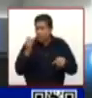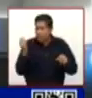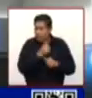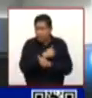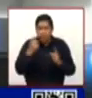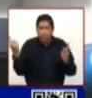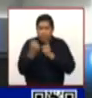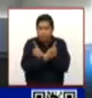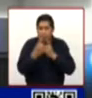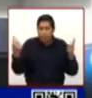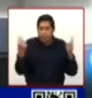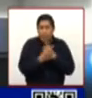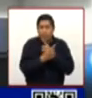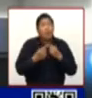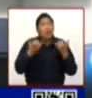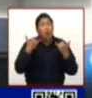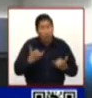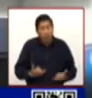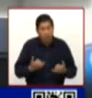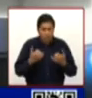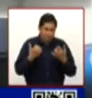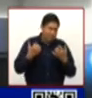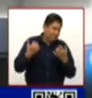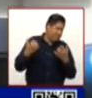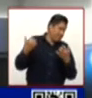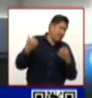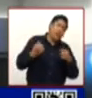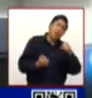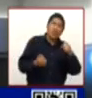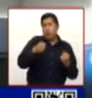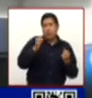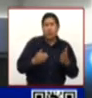circulan todos los días ese sector y que hoy ven esta molestia porque los conductores son muy irresponsables.